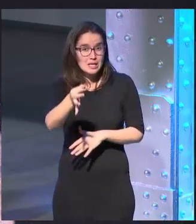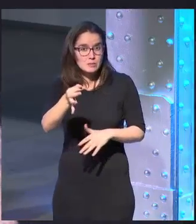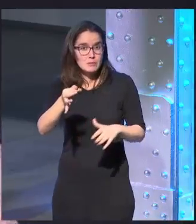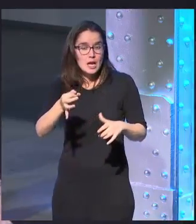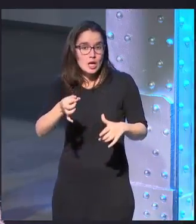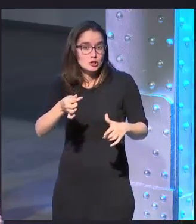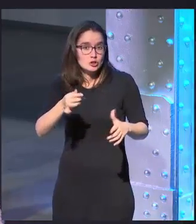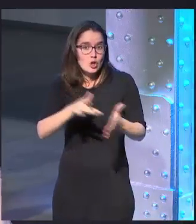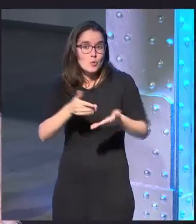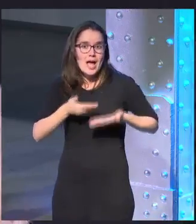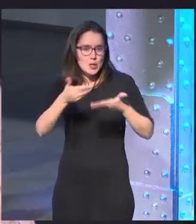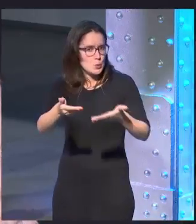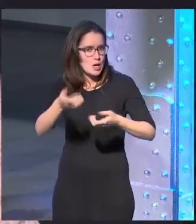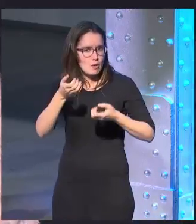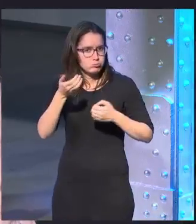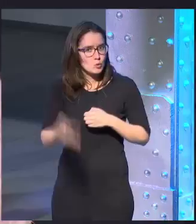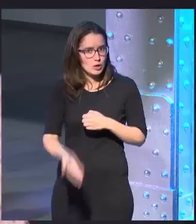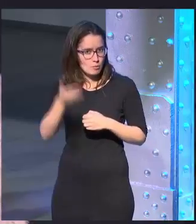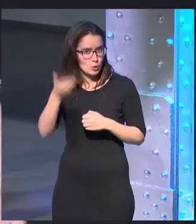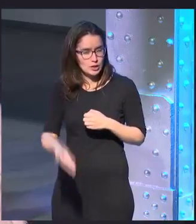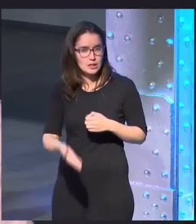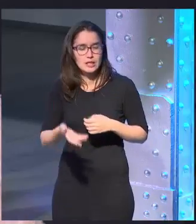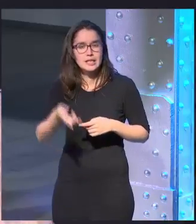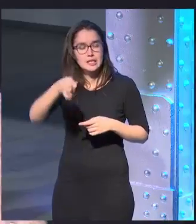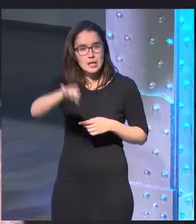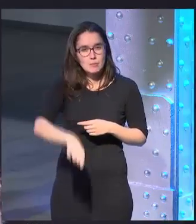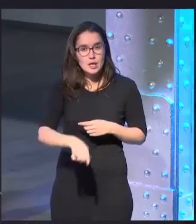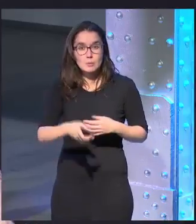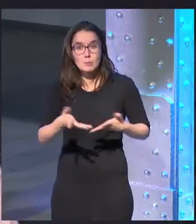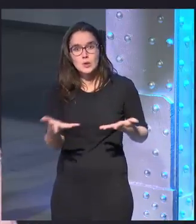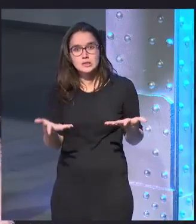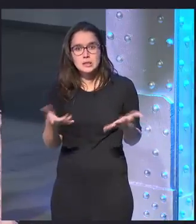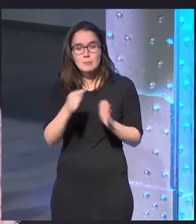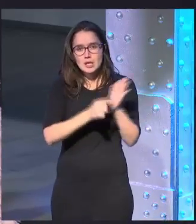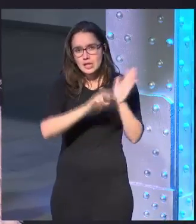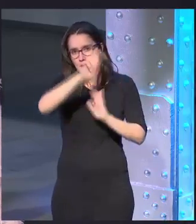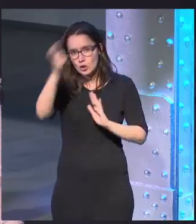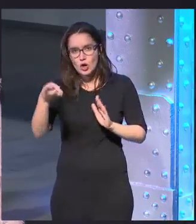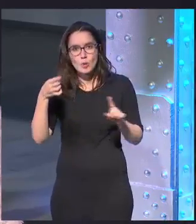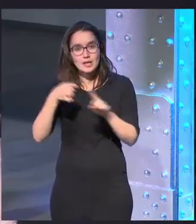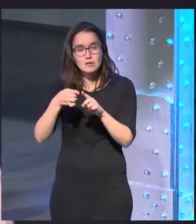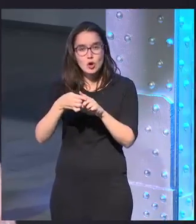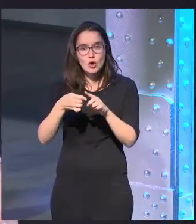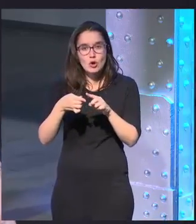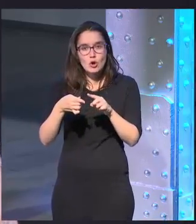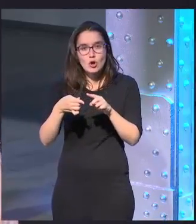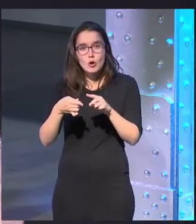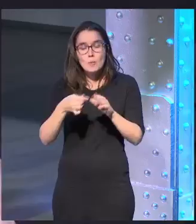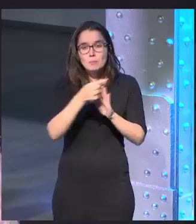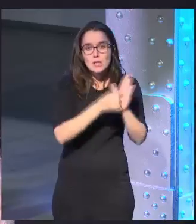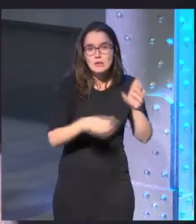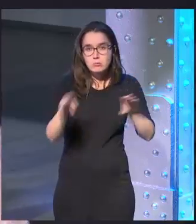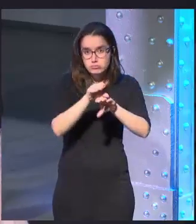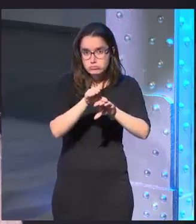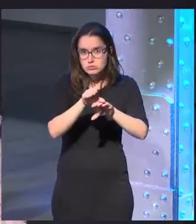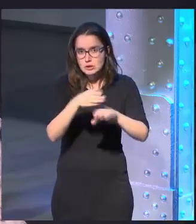una de las principales ayudas que se han tenido, así como distintas medidas también para compatibilizar medidas y que no